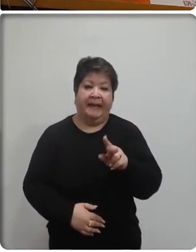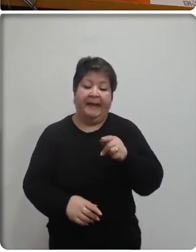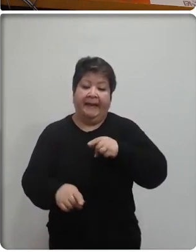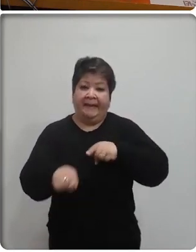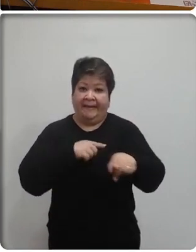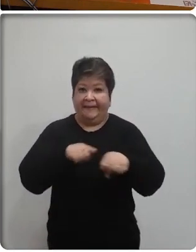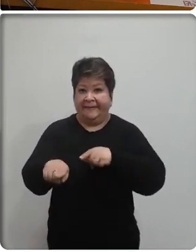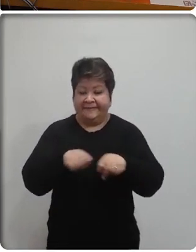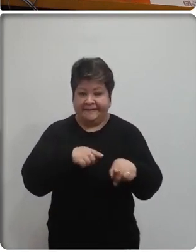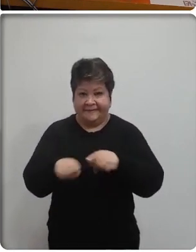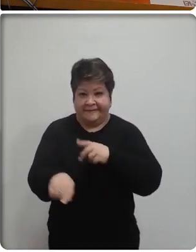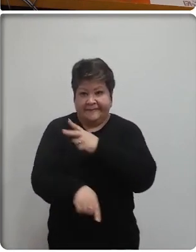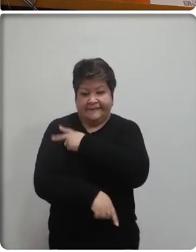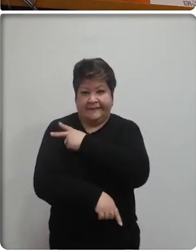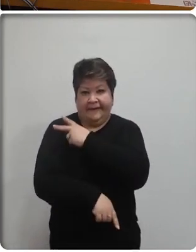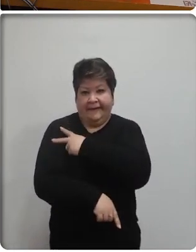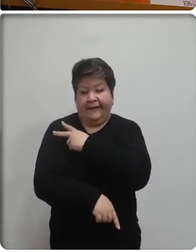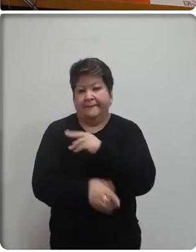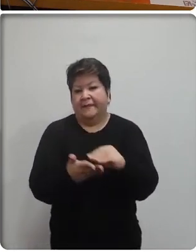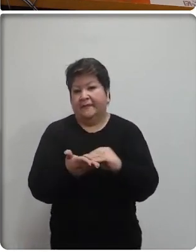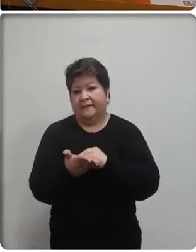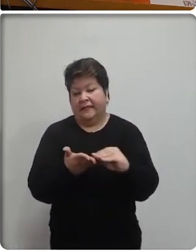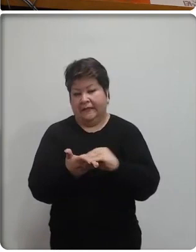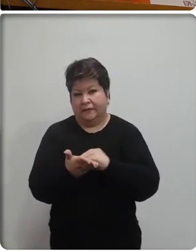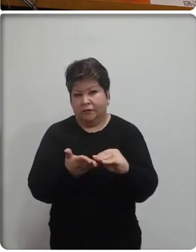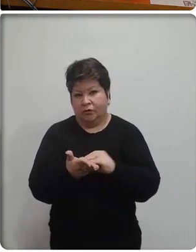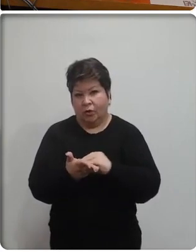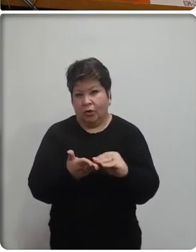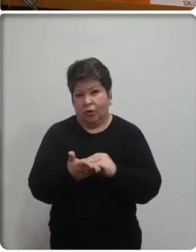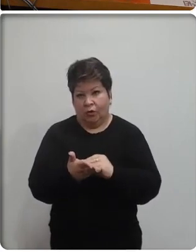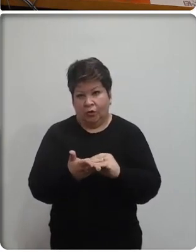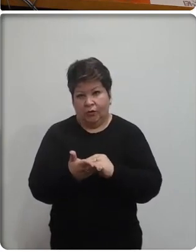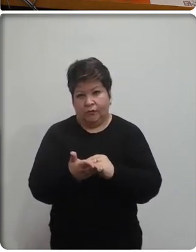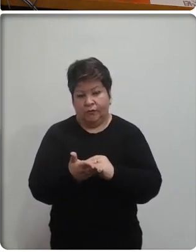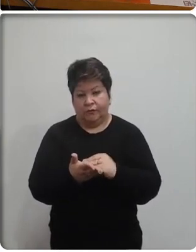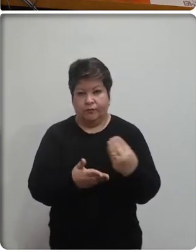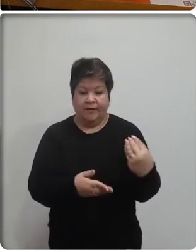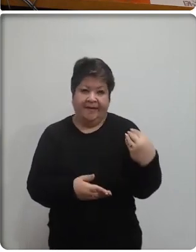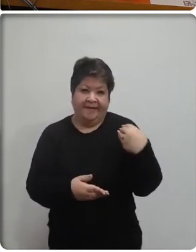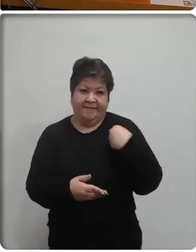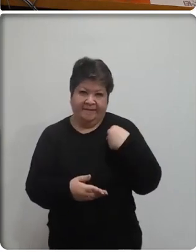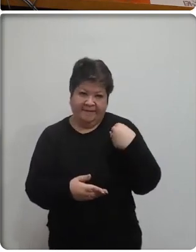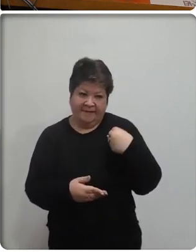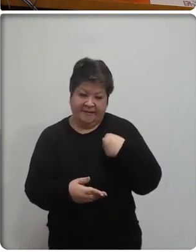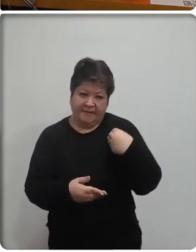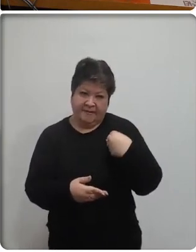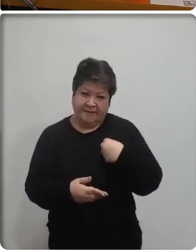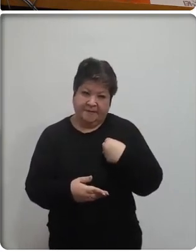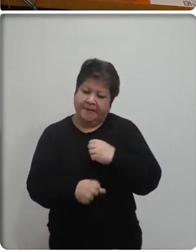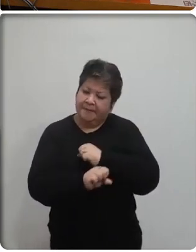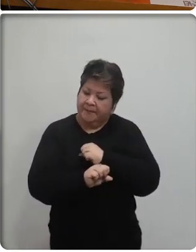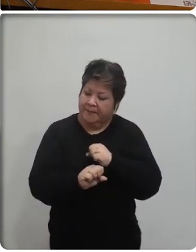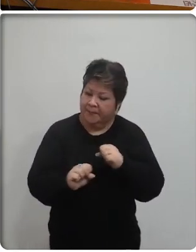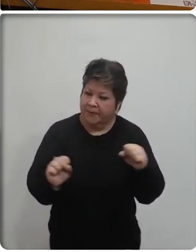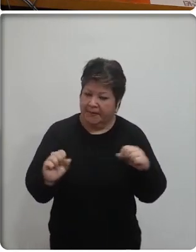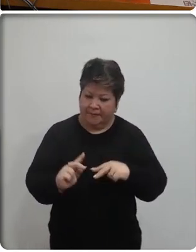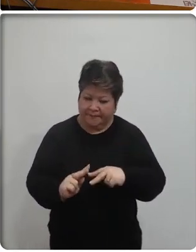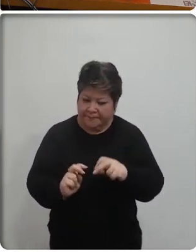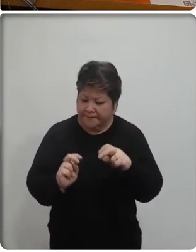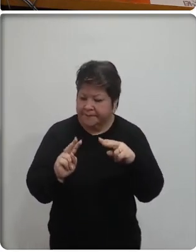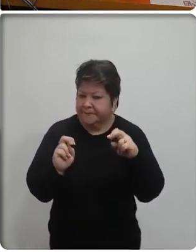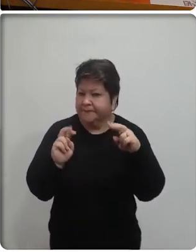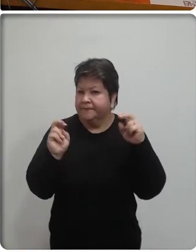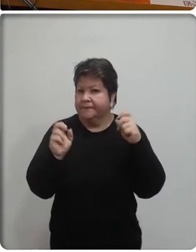Administración, justamente porque esto viene de una planificación estratégica, para la revisión y